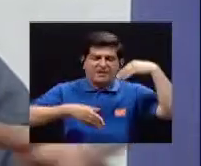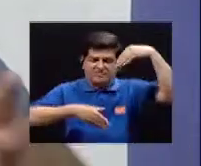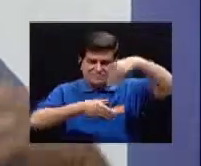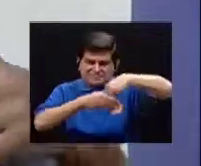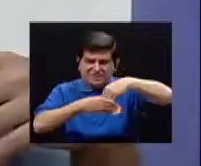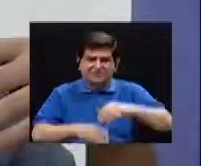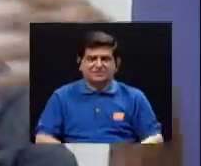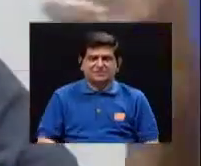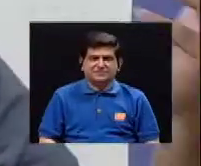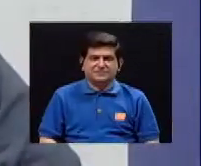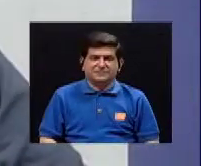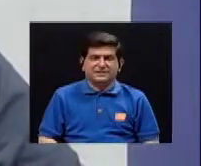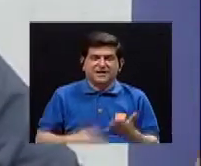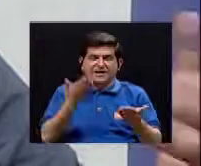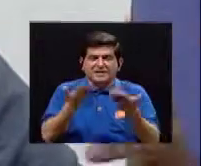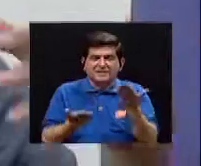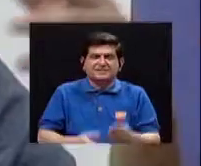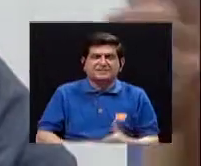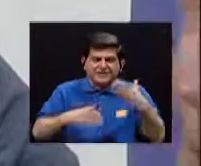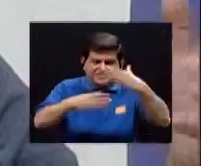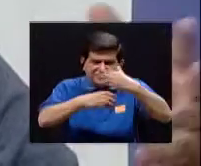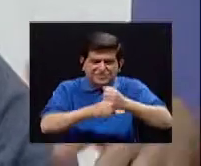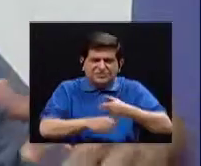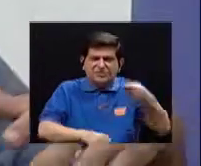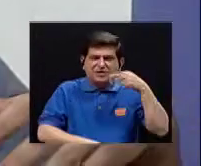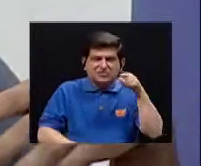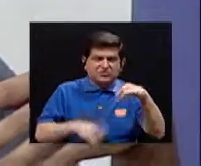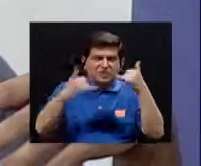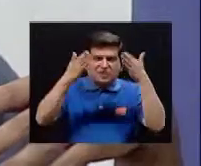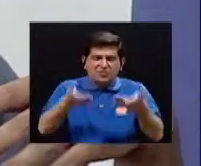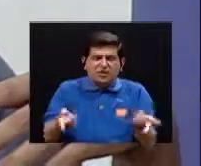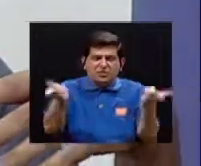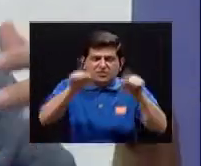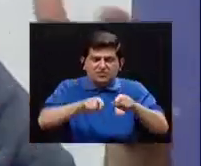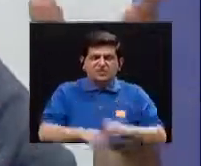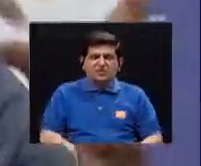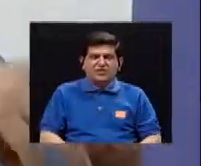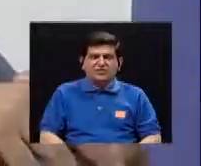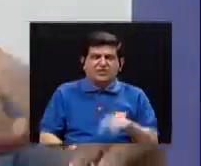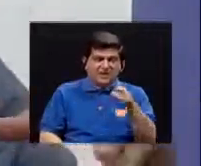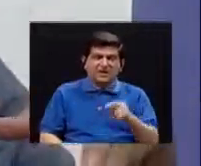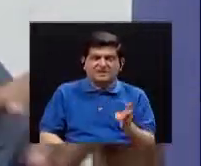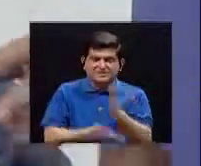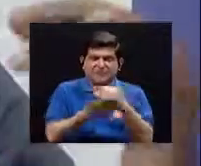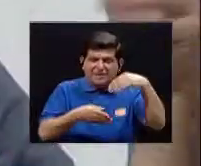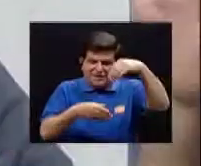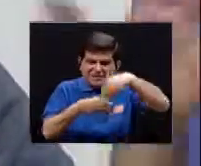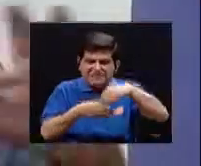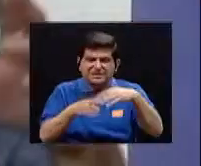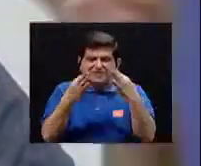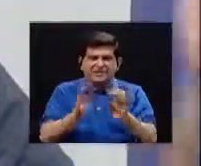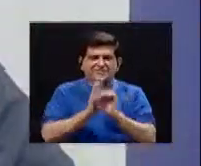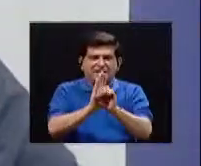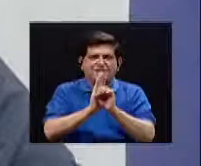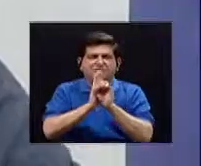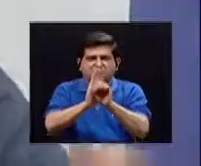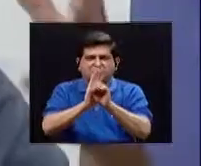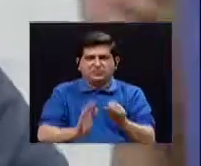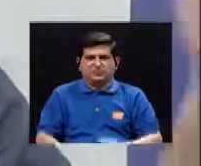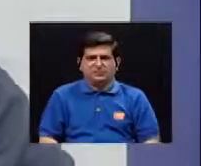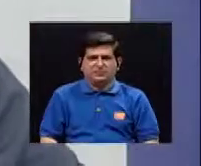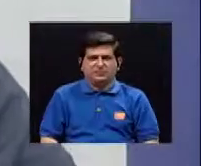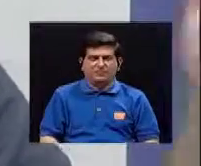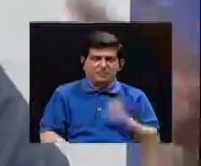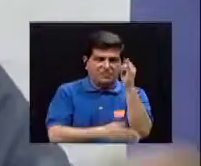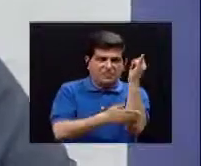y tal vez por eso es que se condensó mucho la historia de que el jugador le pasó tal cosa y lo metimos aquí y entonces como para hacer un simbolismo